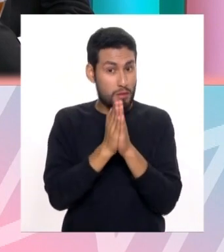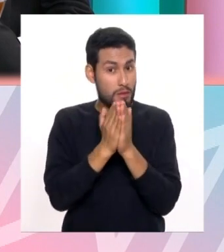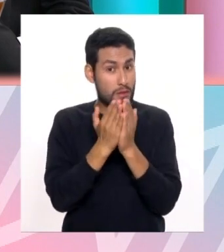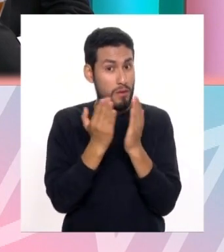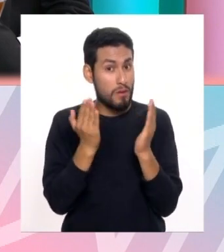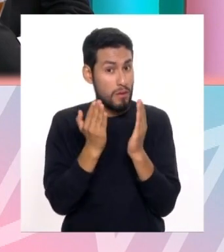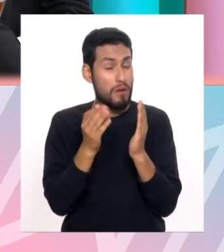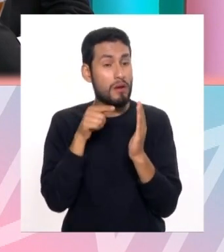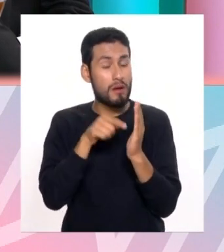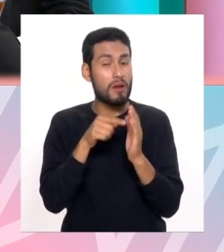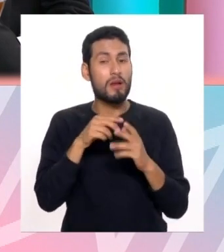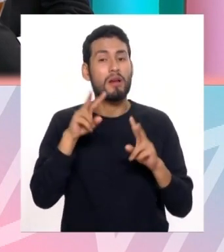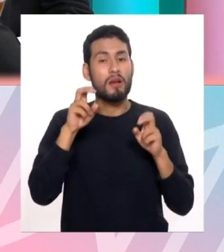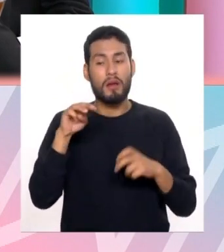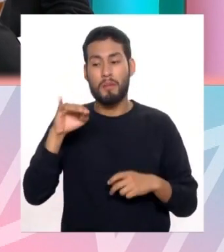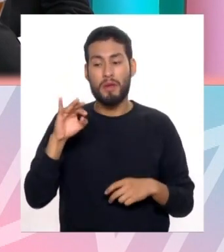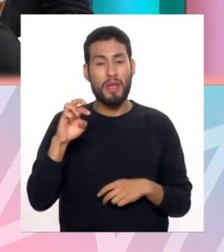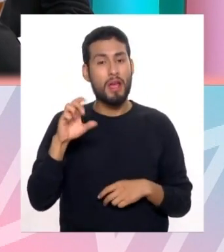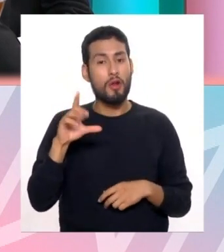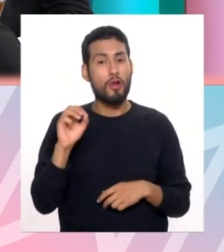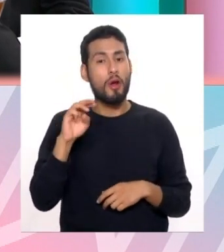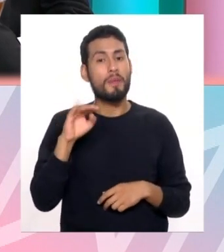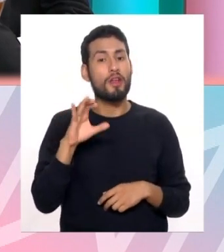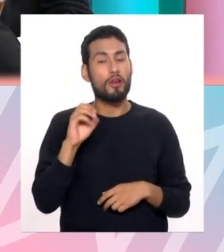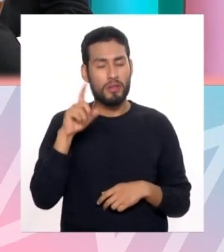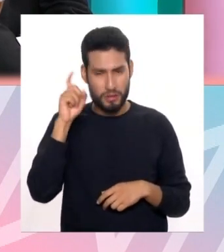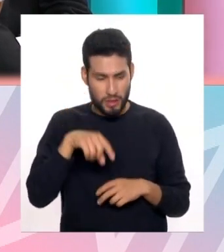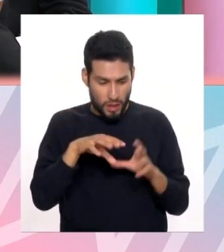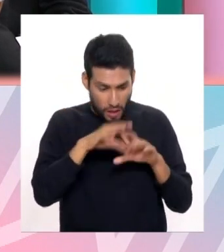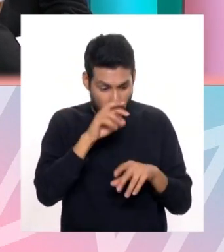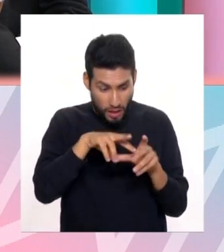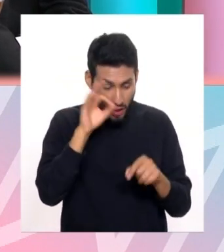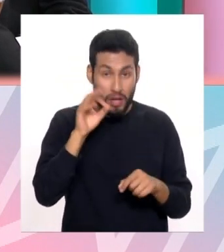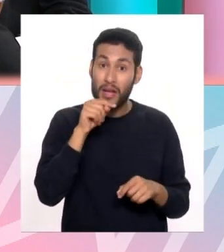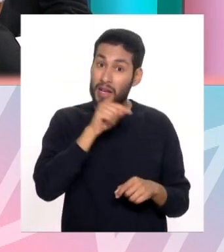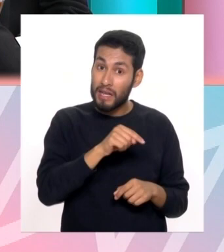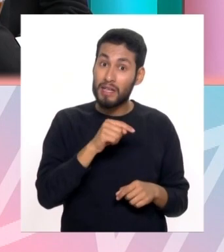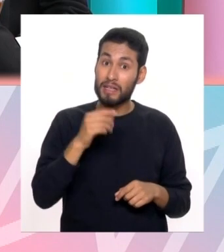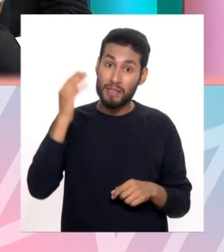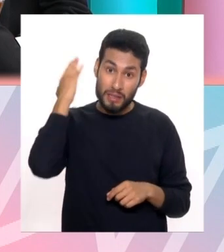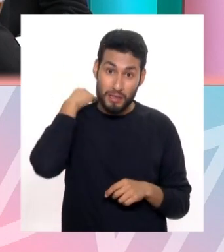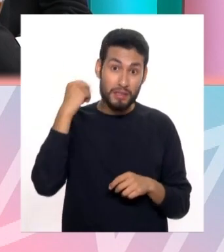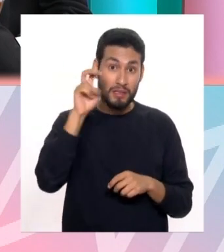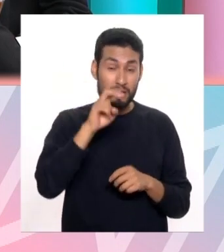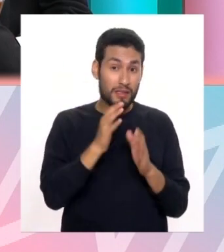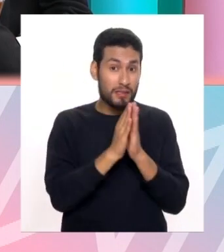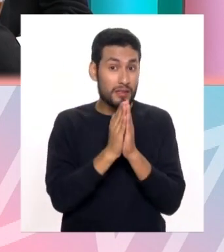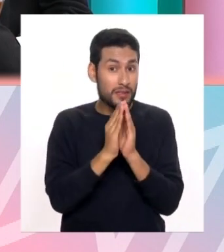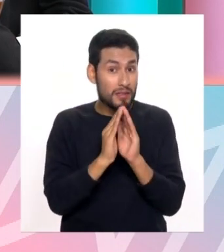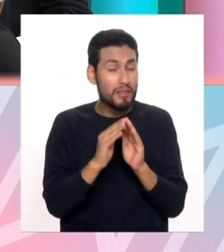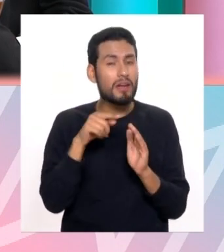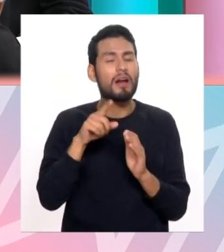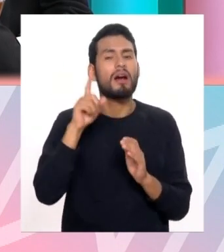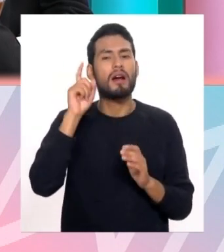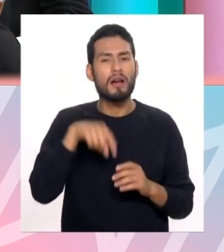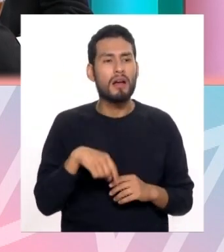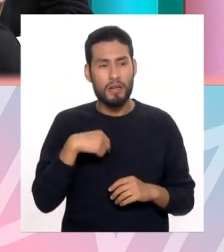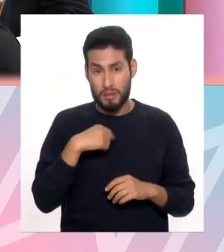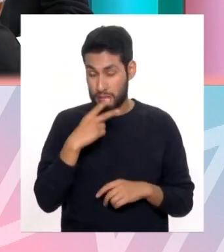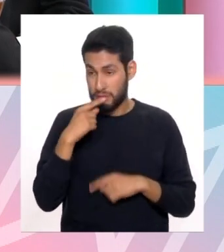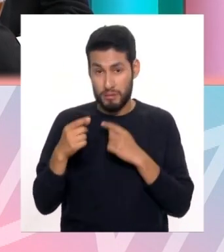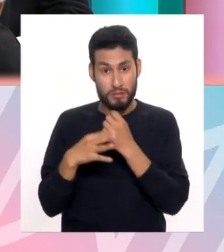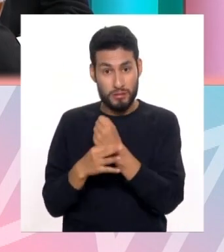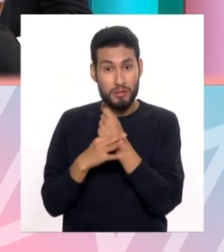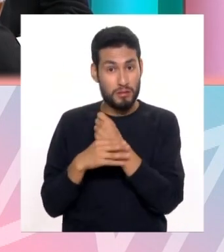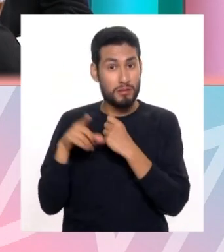que llamamos mielomeningocele, se debe diagnosticar. Una vez diagnosticada, lo que hay que hacer es analizar, como muy bien mencionó la